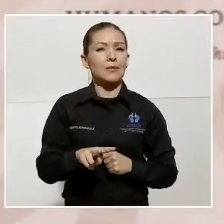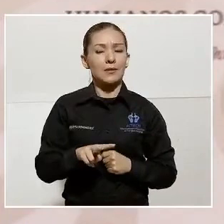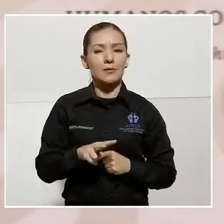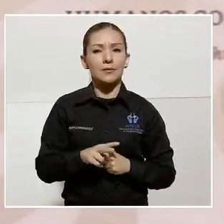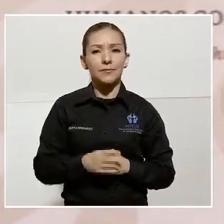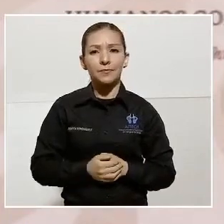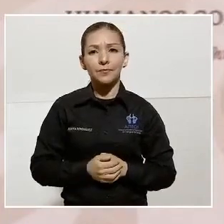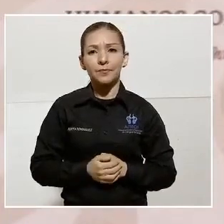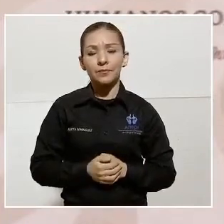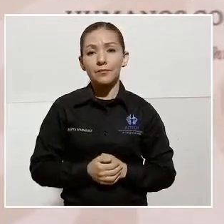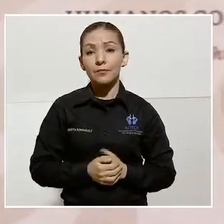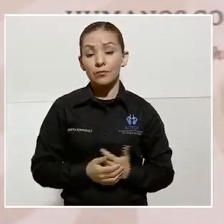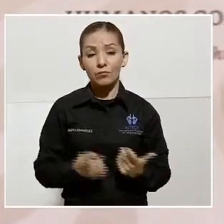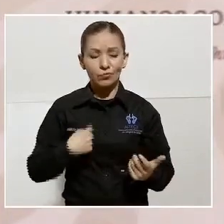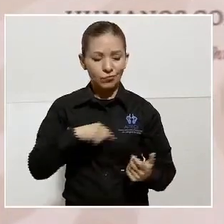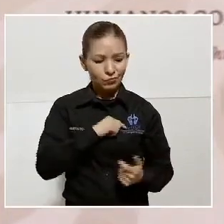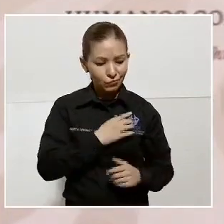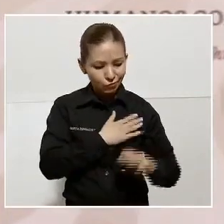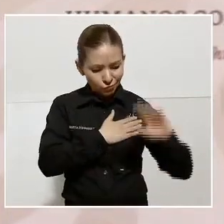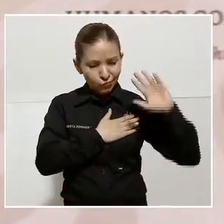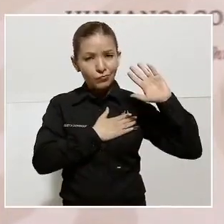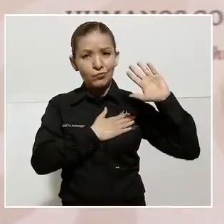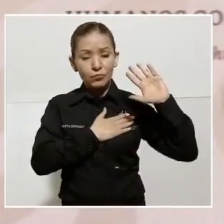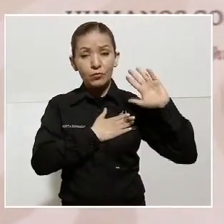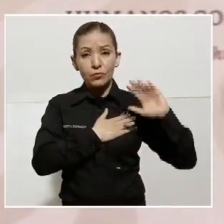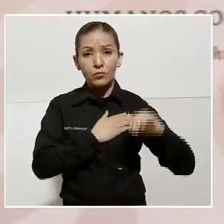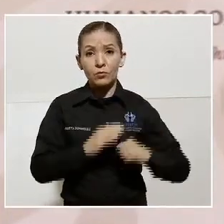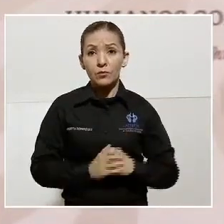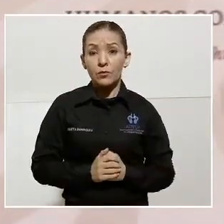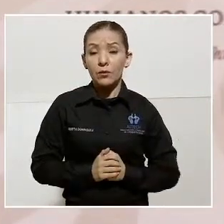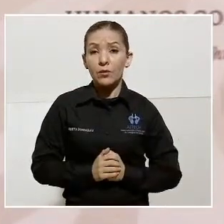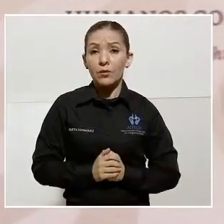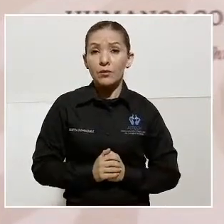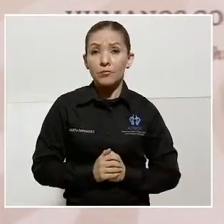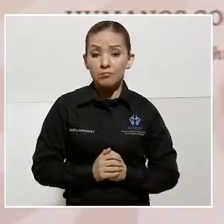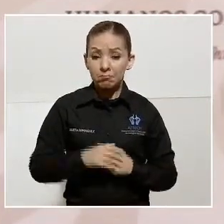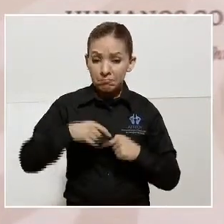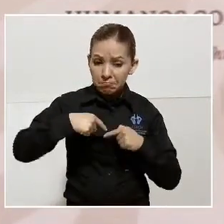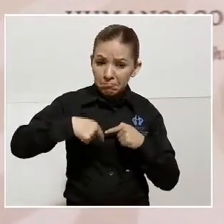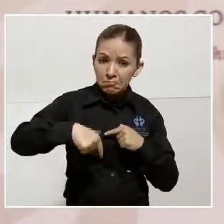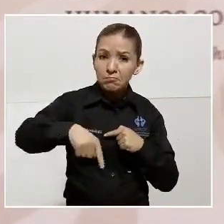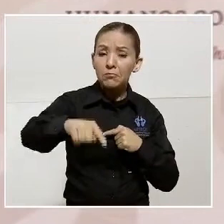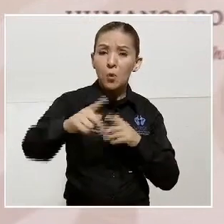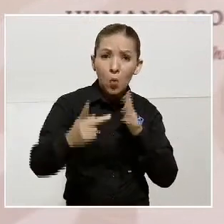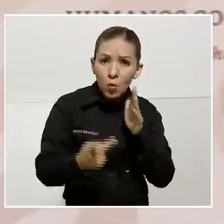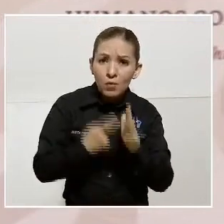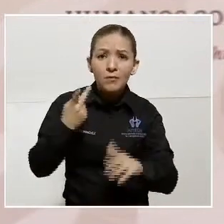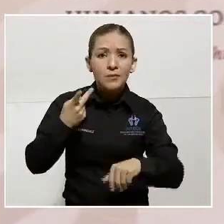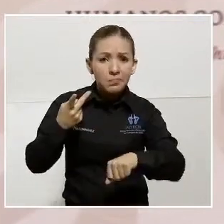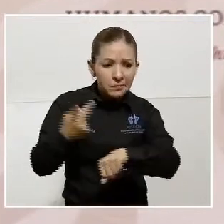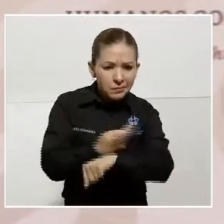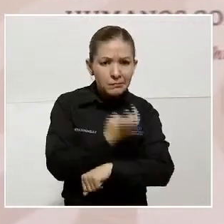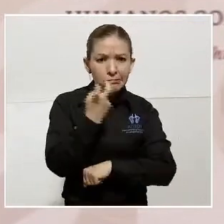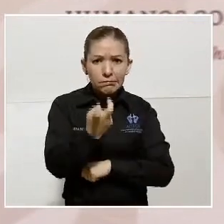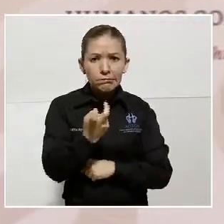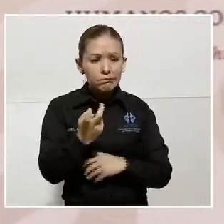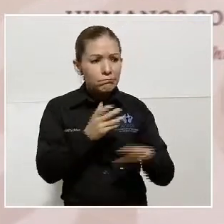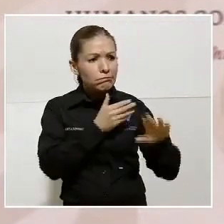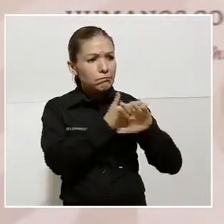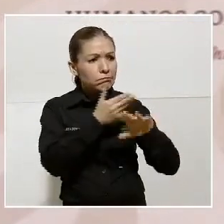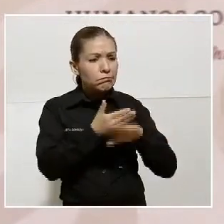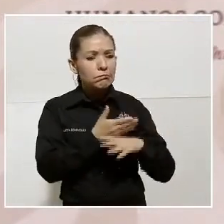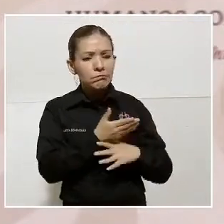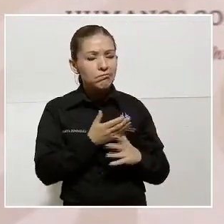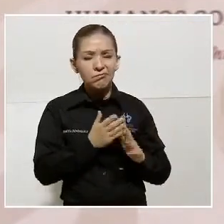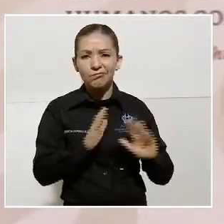todo prometernos que nunca, nunca más dejaremos que esto vuelva a suceder. Una verdad